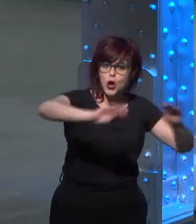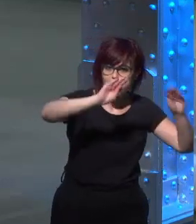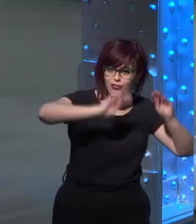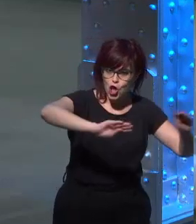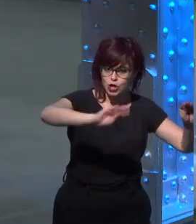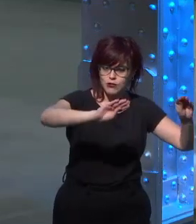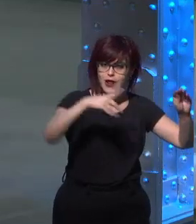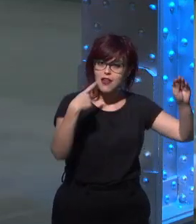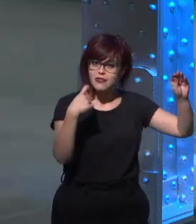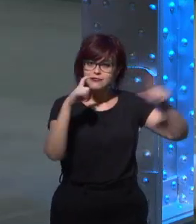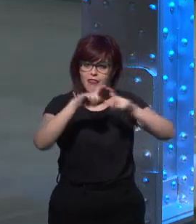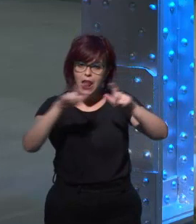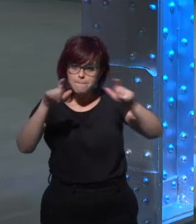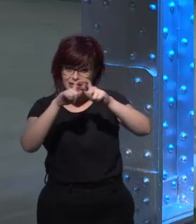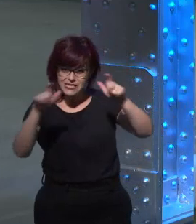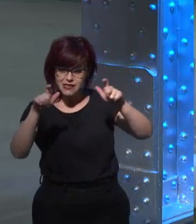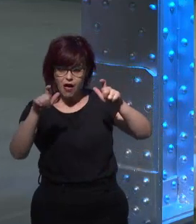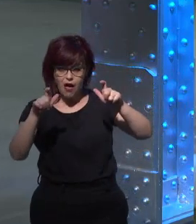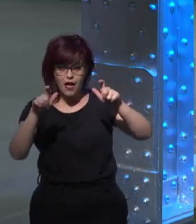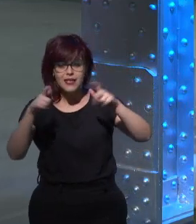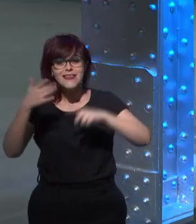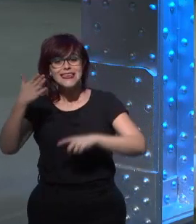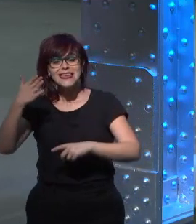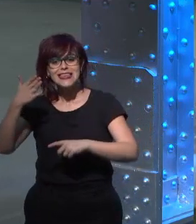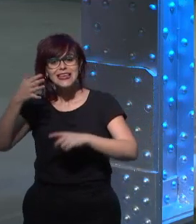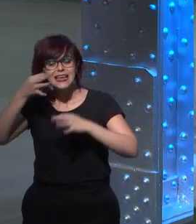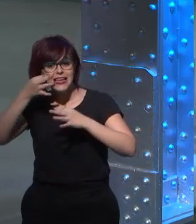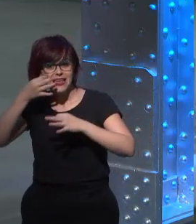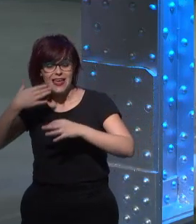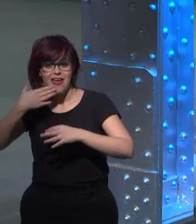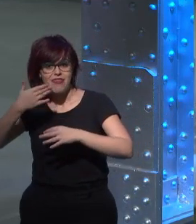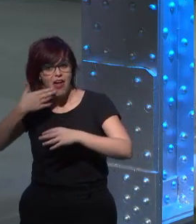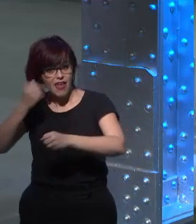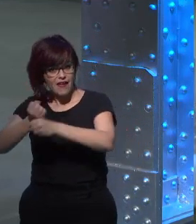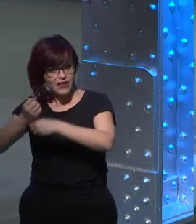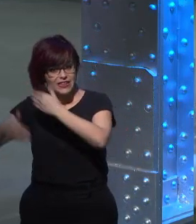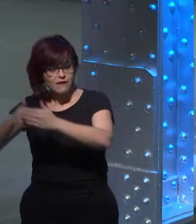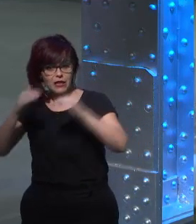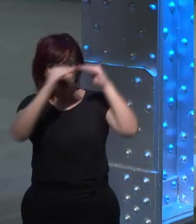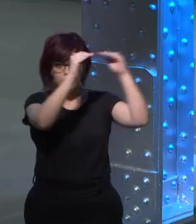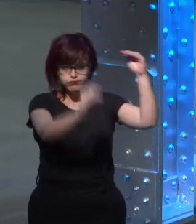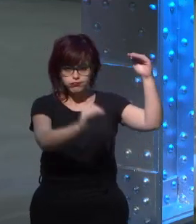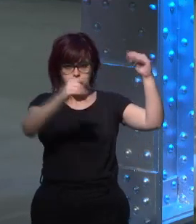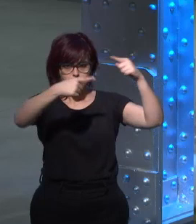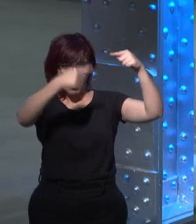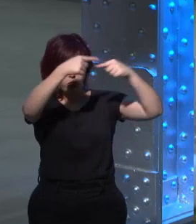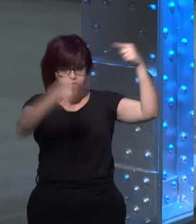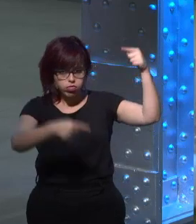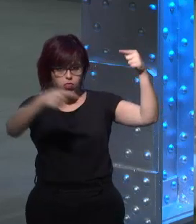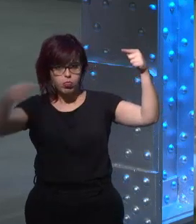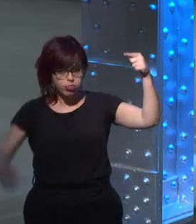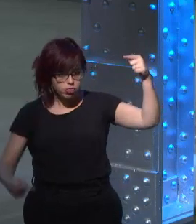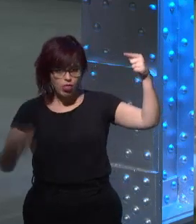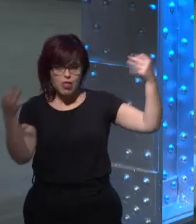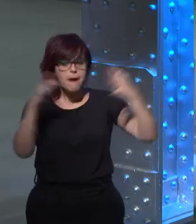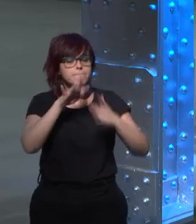las necesidades de la empresa y la población en edad activa. Es decir, aquí hay un claro desajuste como país y tenemos que